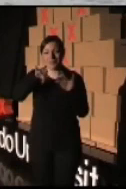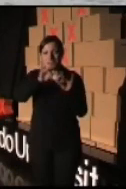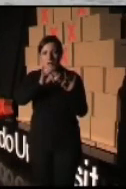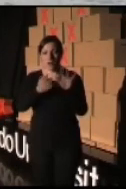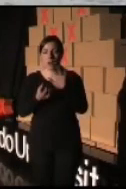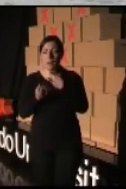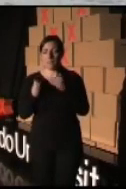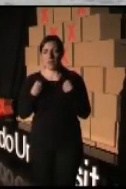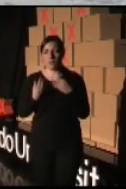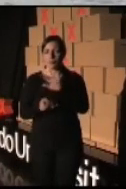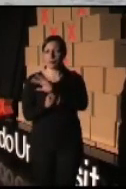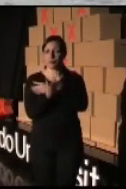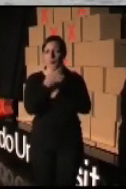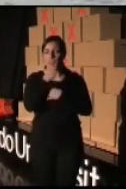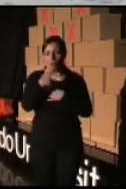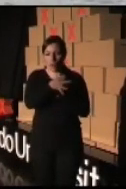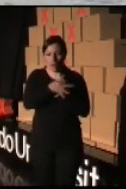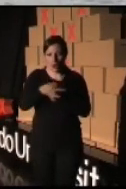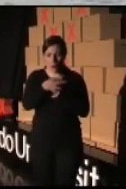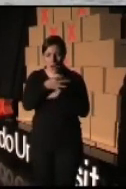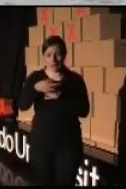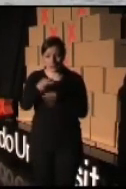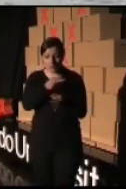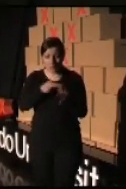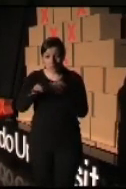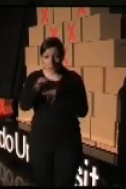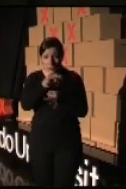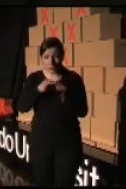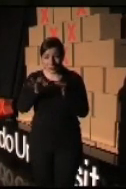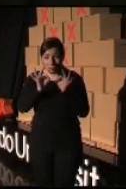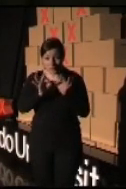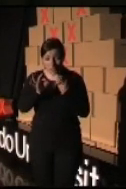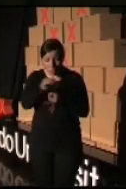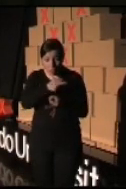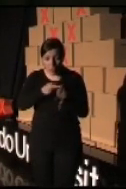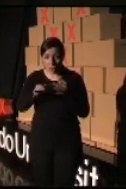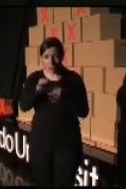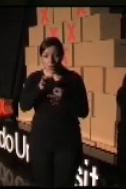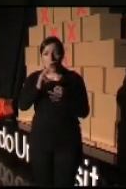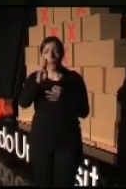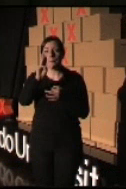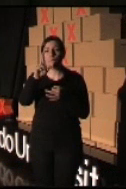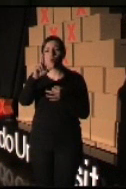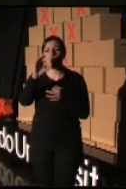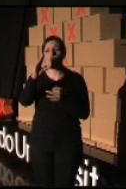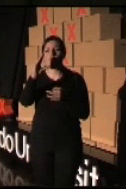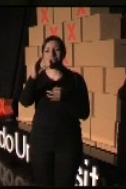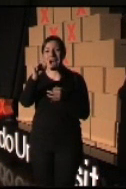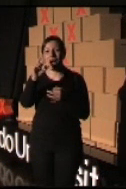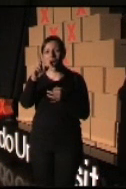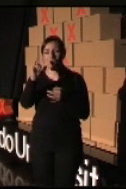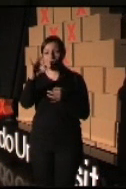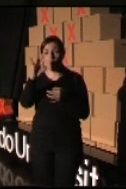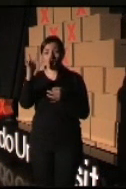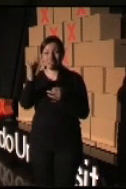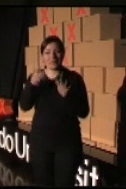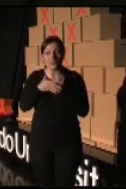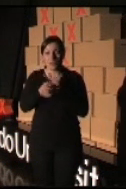que son las células, y en aquel momento, pues, las células que había eran células procariotas, eran